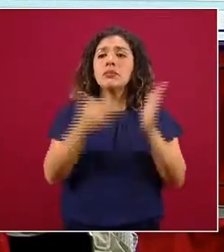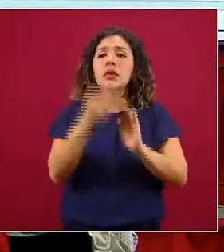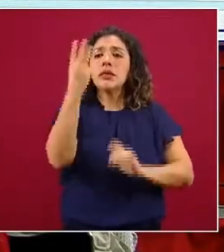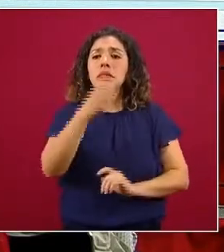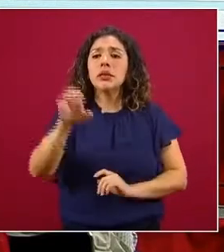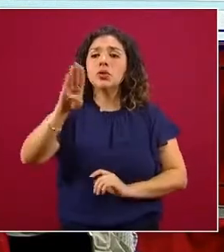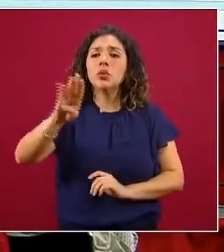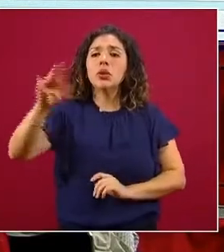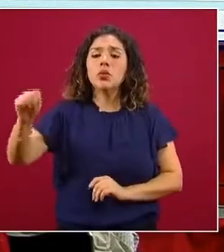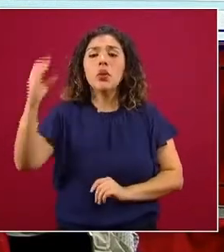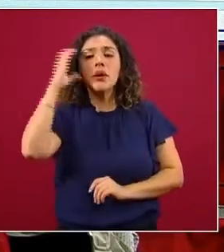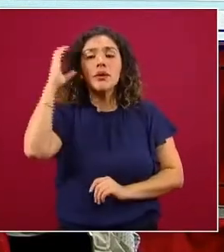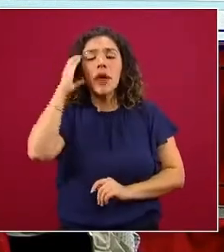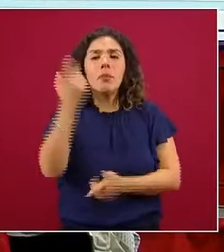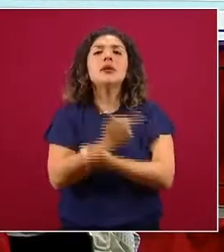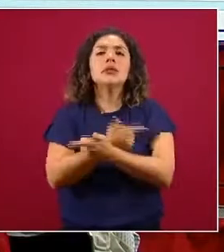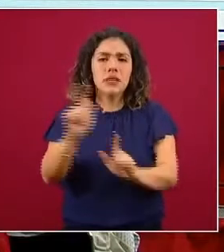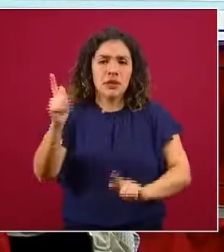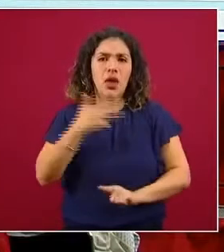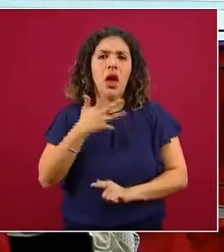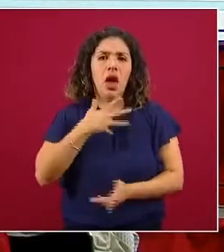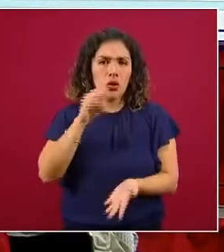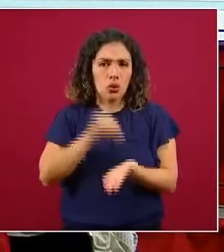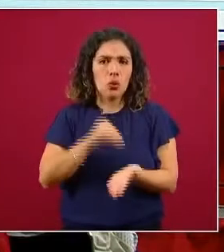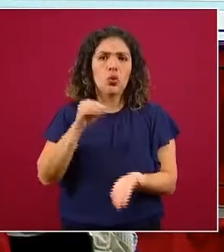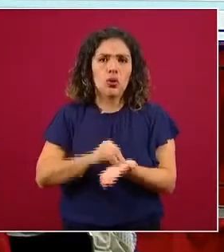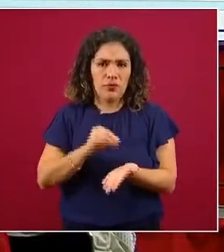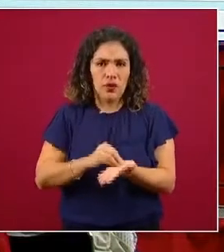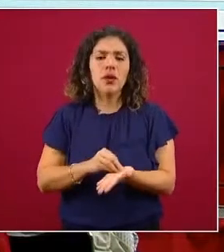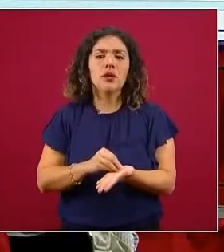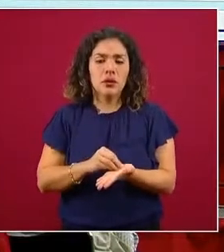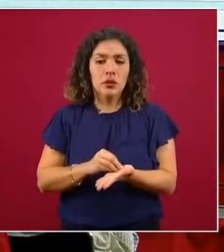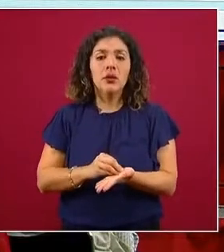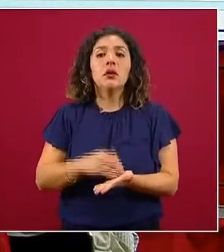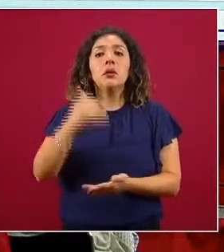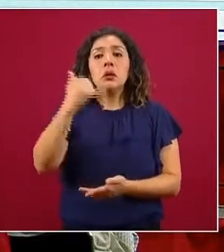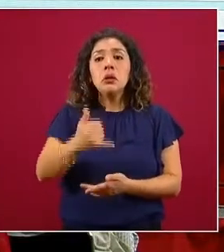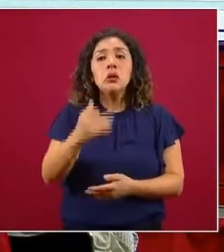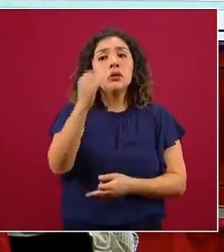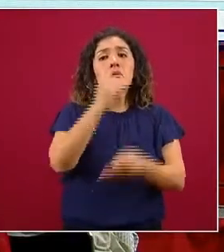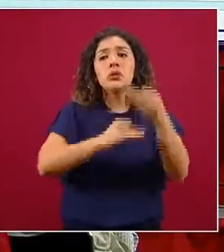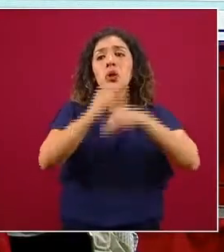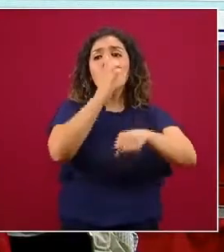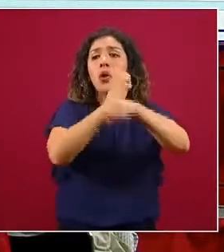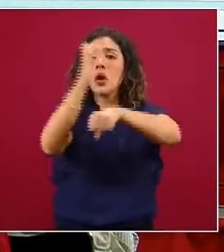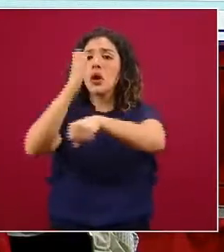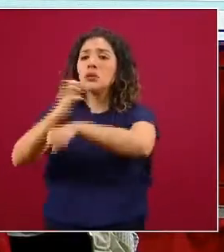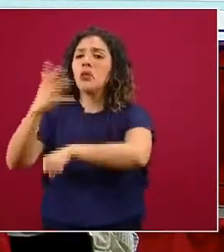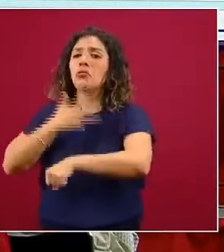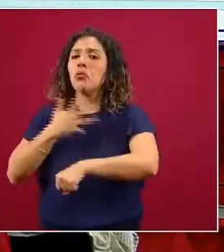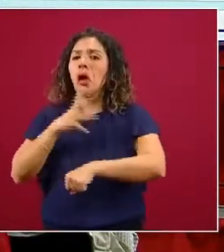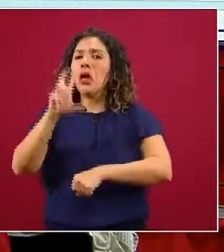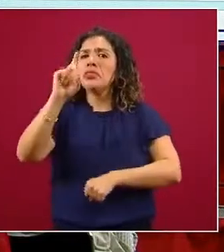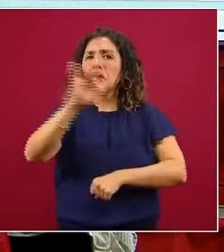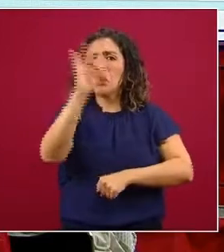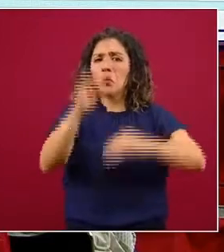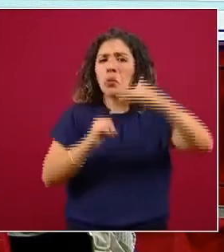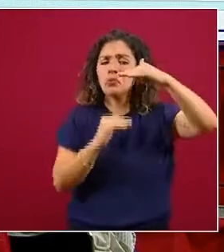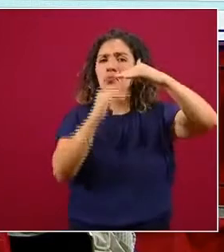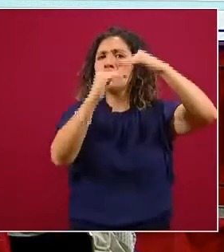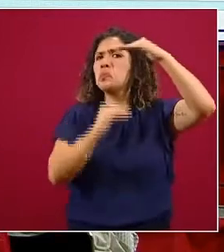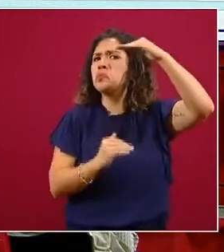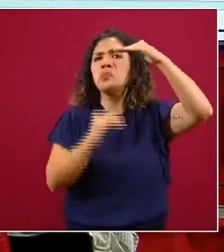6.399 camas de este tipo todavía disponibles, y todos los estados con arriba de 30% de